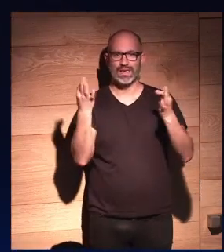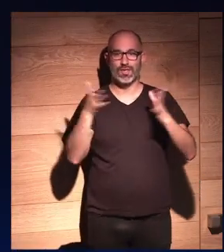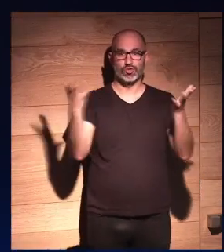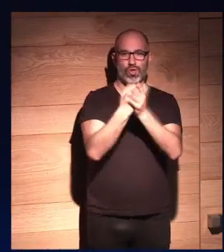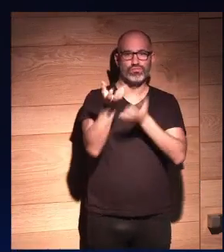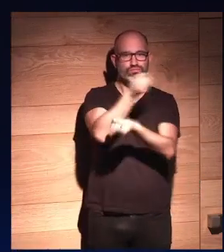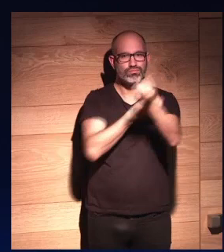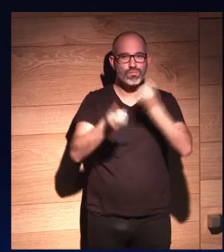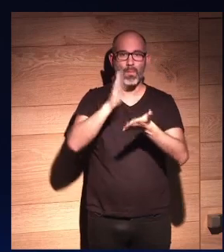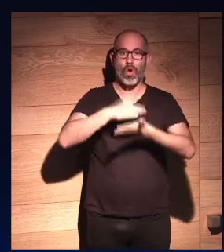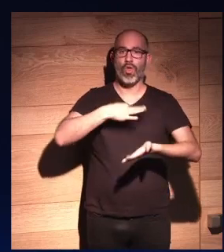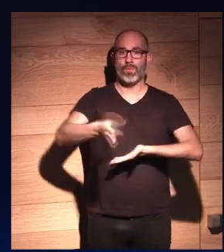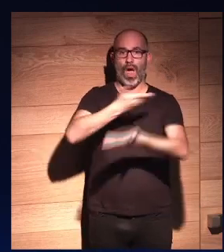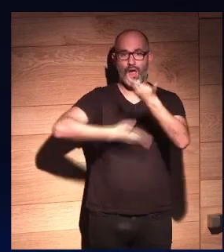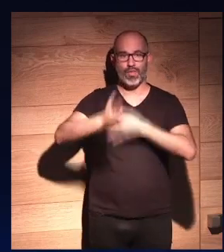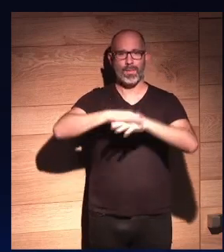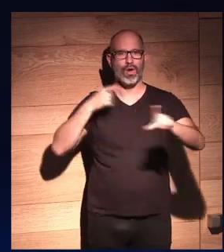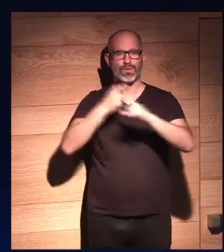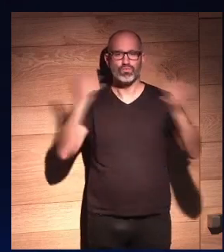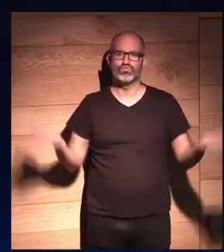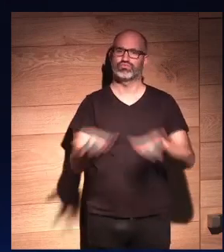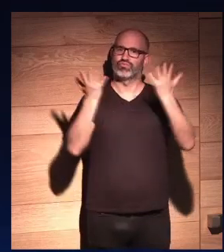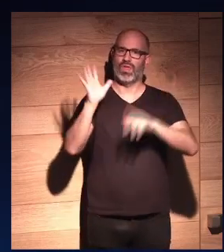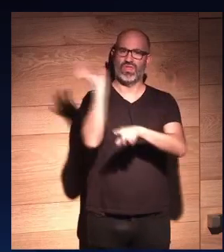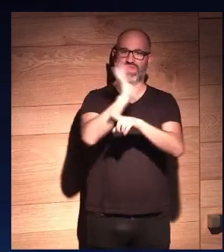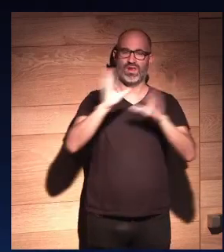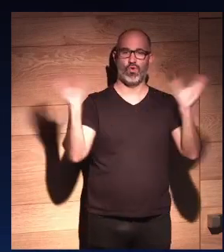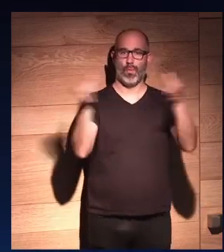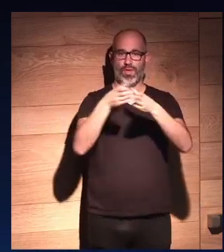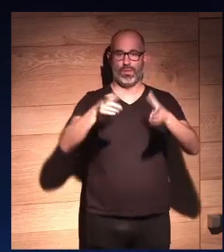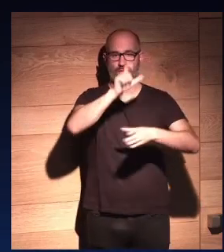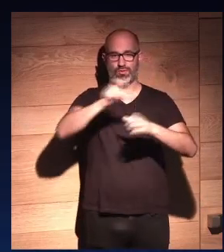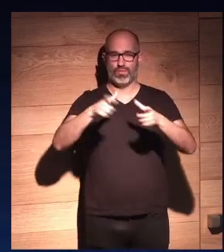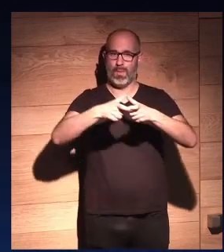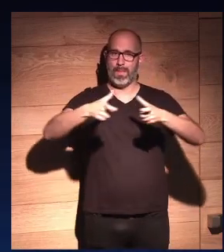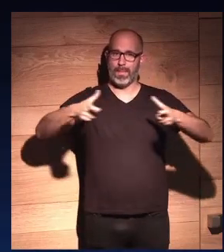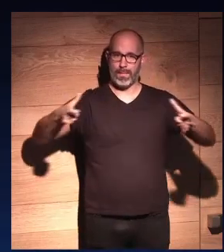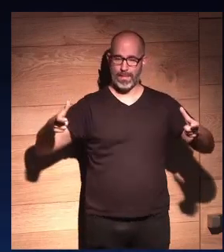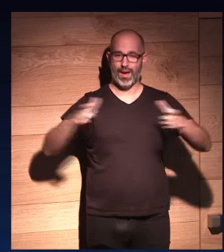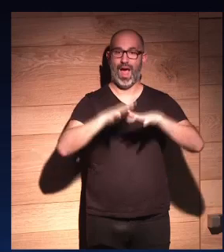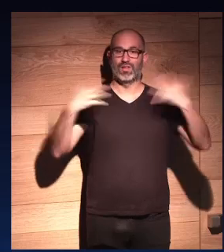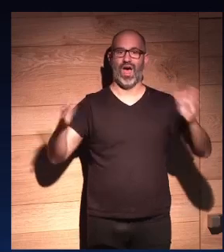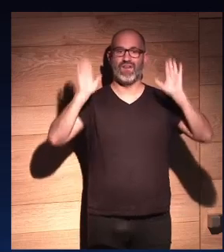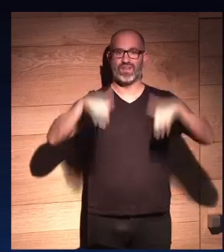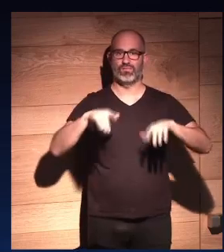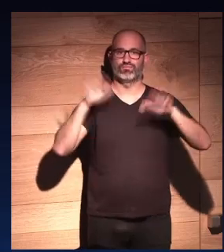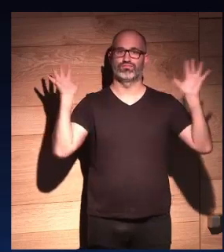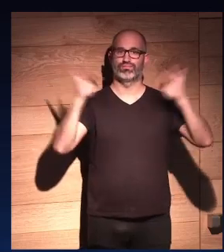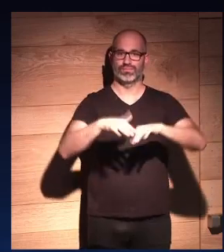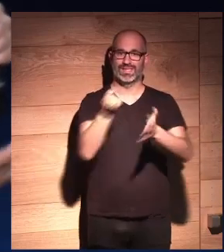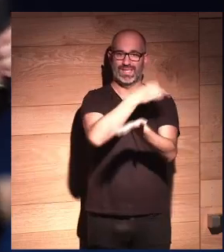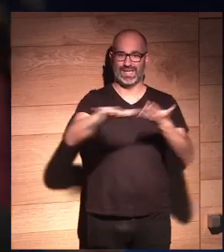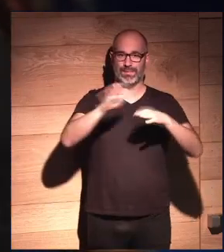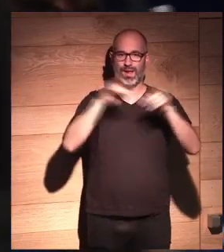entre todos podíamos ayudarnos e impulsar el cine e impulsar nuestra comunidad cinematográfica. Por lo tanto, quisimos hacer que este evento fuera abierto y